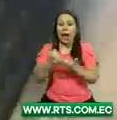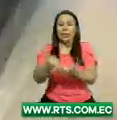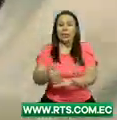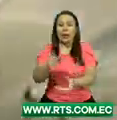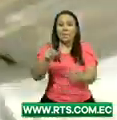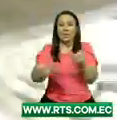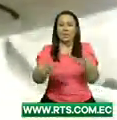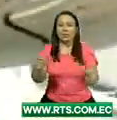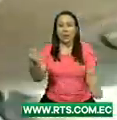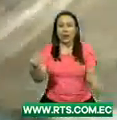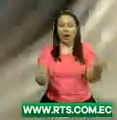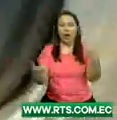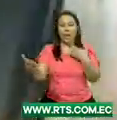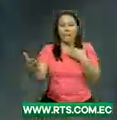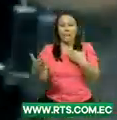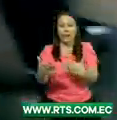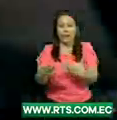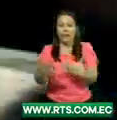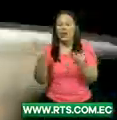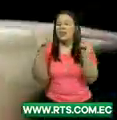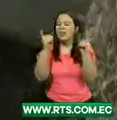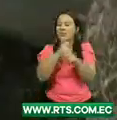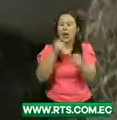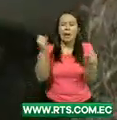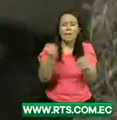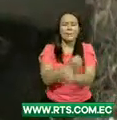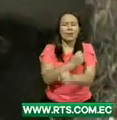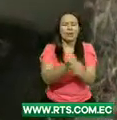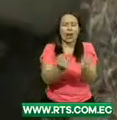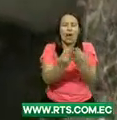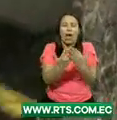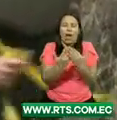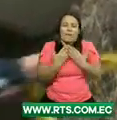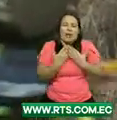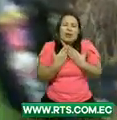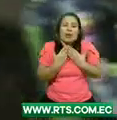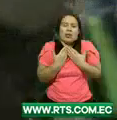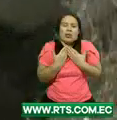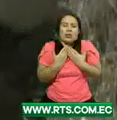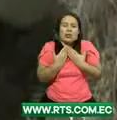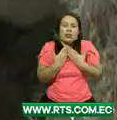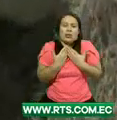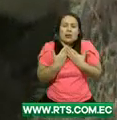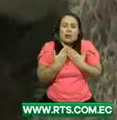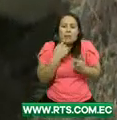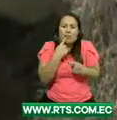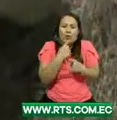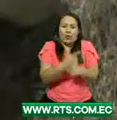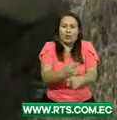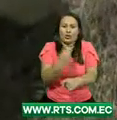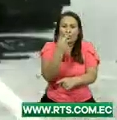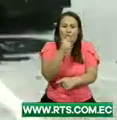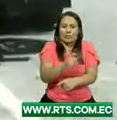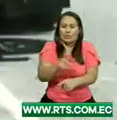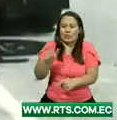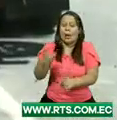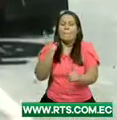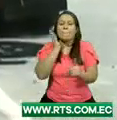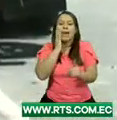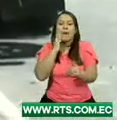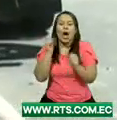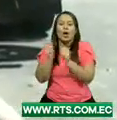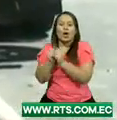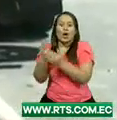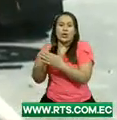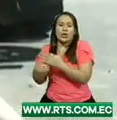los ocupantes del vehículo afectado la tarea fue imposible estaba atrapado entre la pared y el tanquero en la cabina dos personas la madre y su